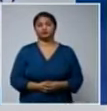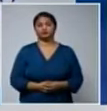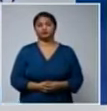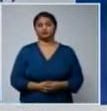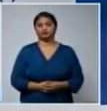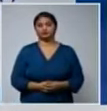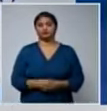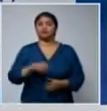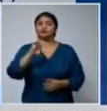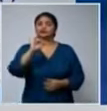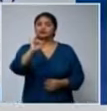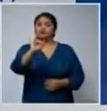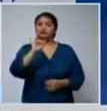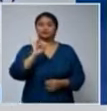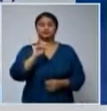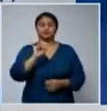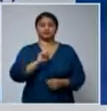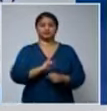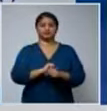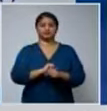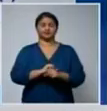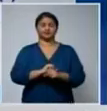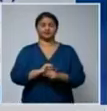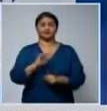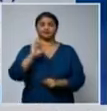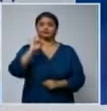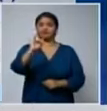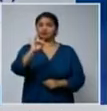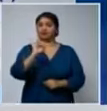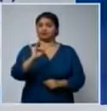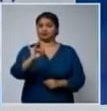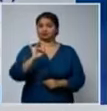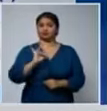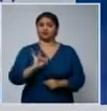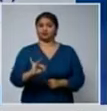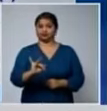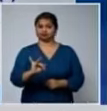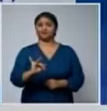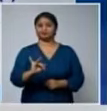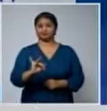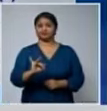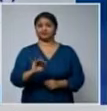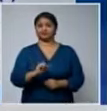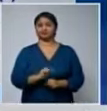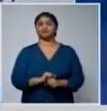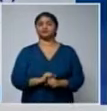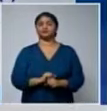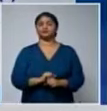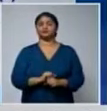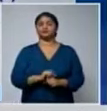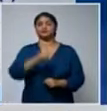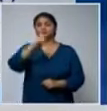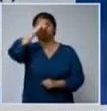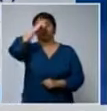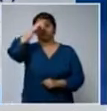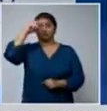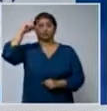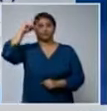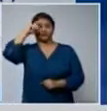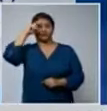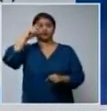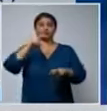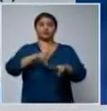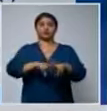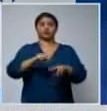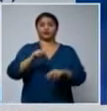7 casos confirmados ayer, cada uno de ellos, Santi Espíritu con